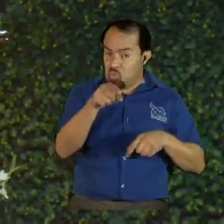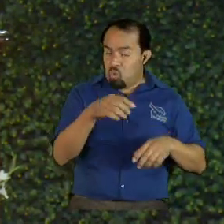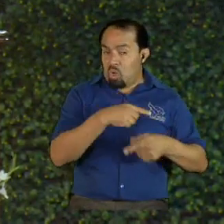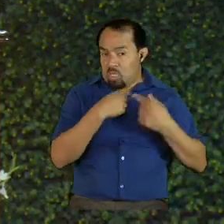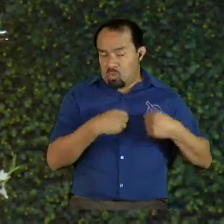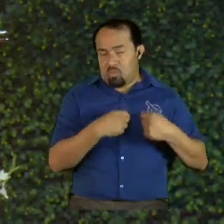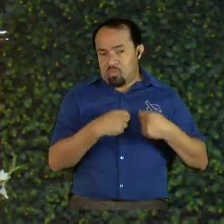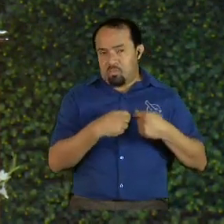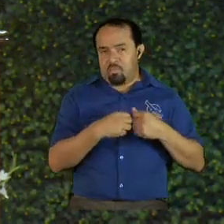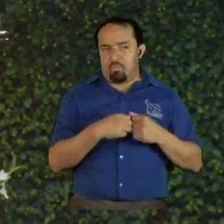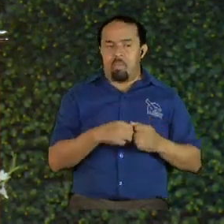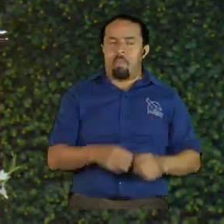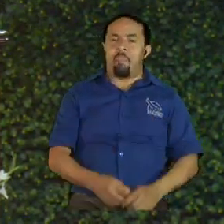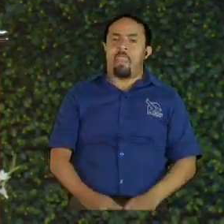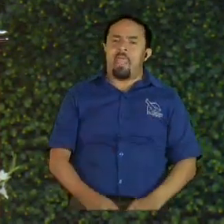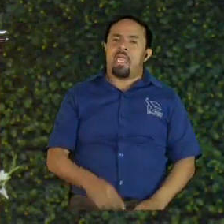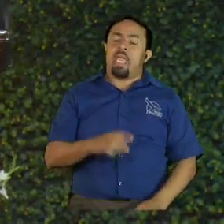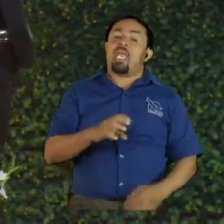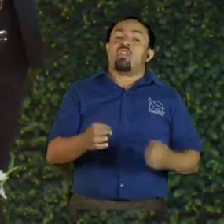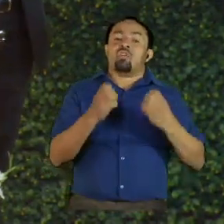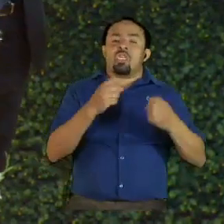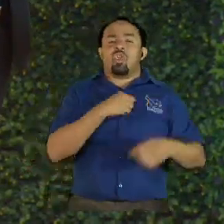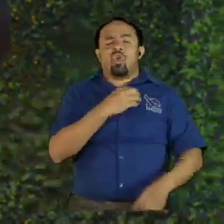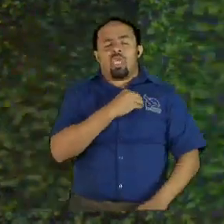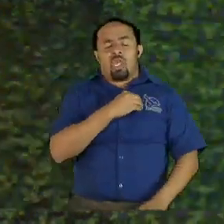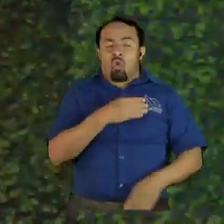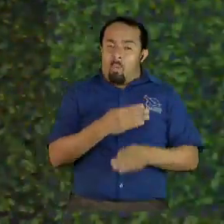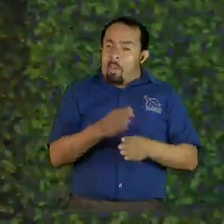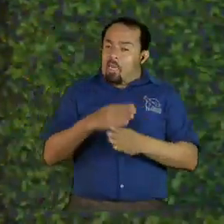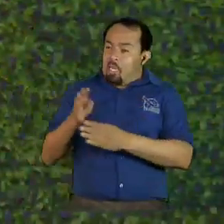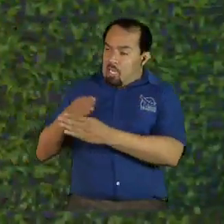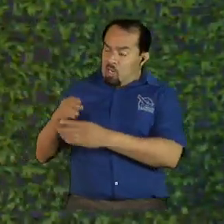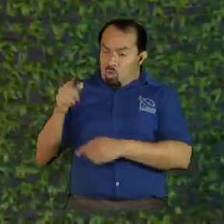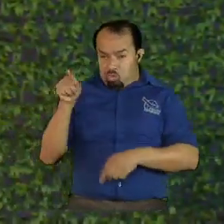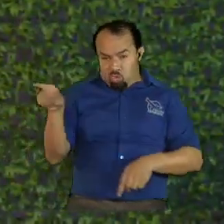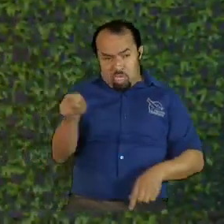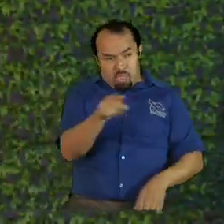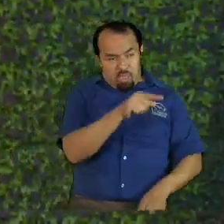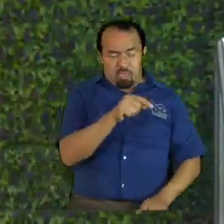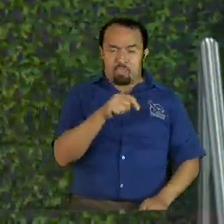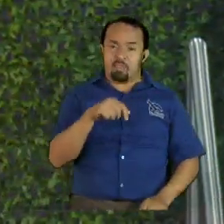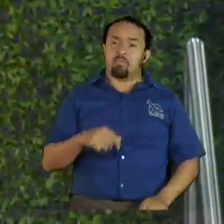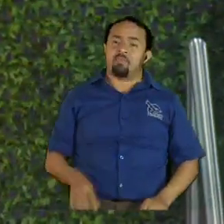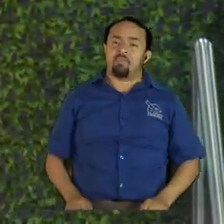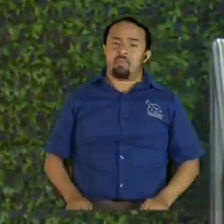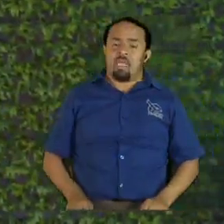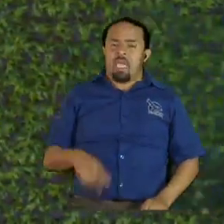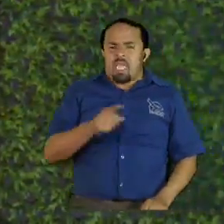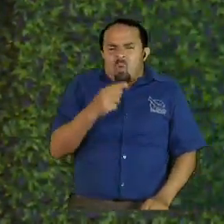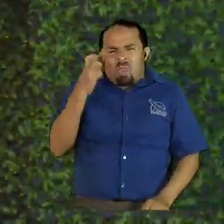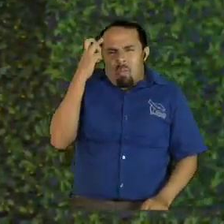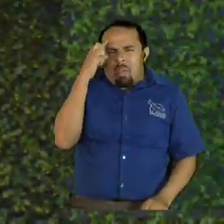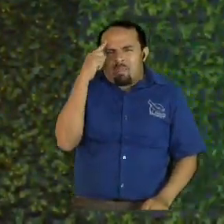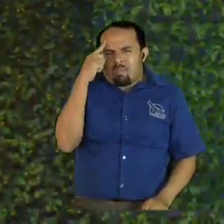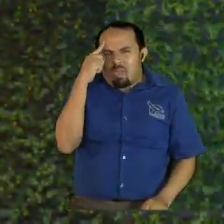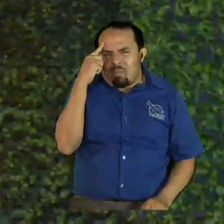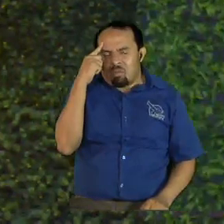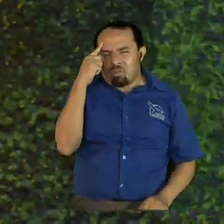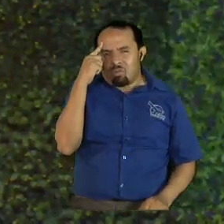aquí viene otra cuestión que yo quiero compartirle con ustedes, que cuando analizamos